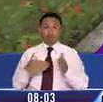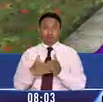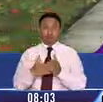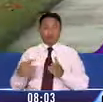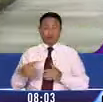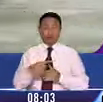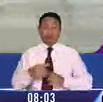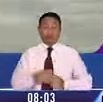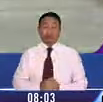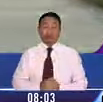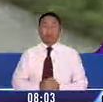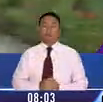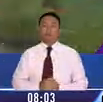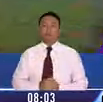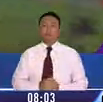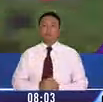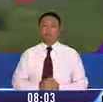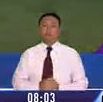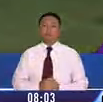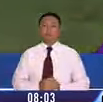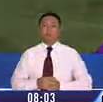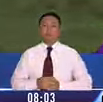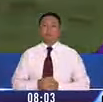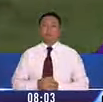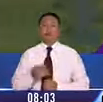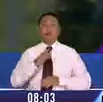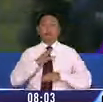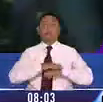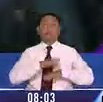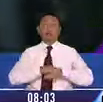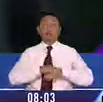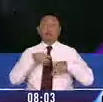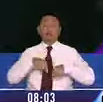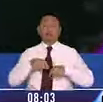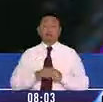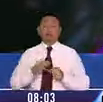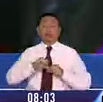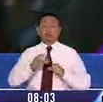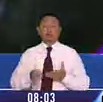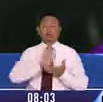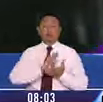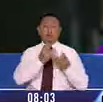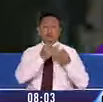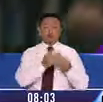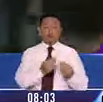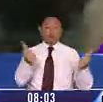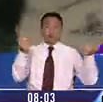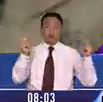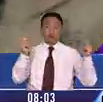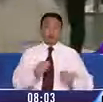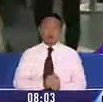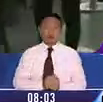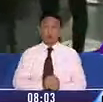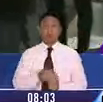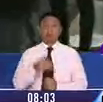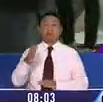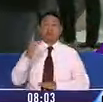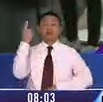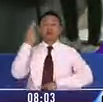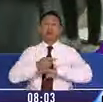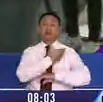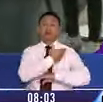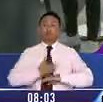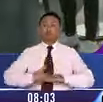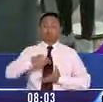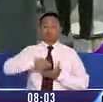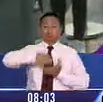los legisladores. Esto debido a la disolución de la Asamblea Nacional mediante el decreto ejecutivo